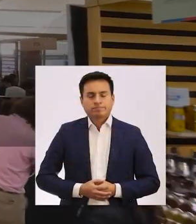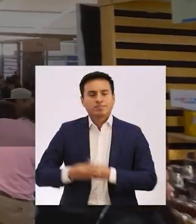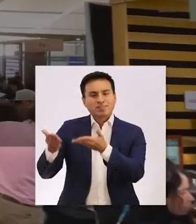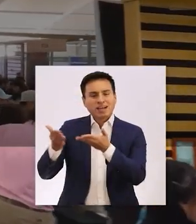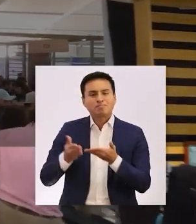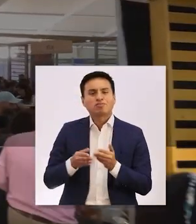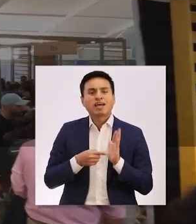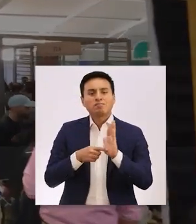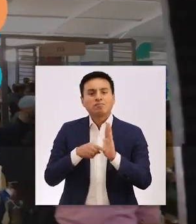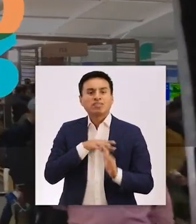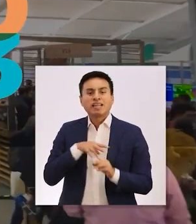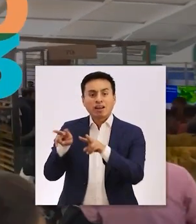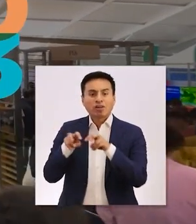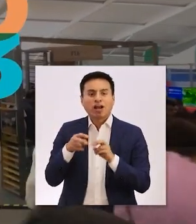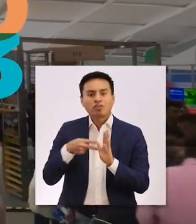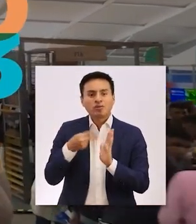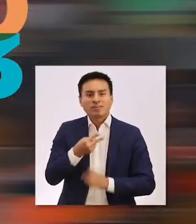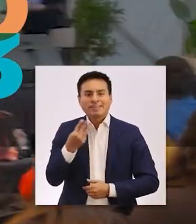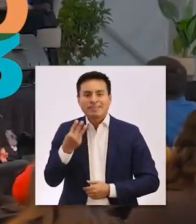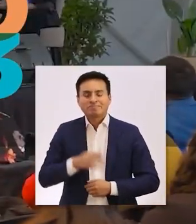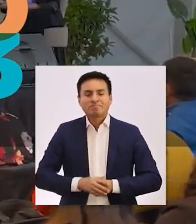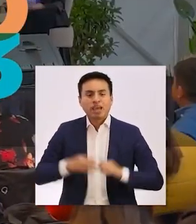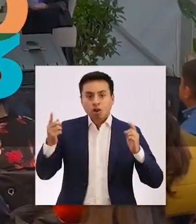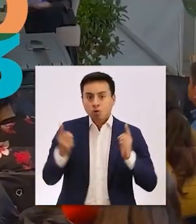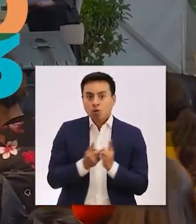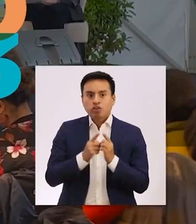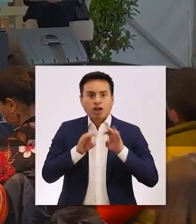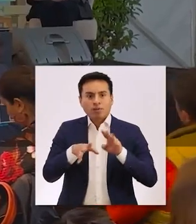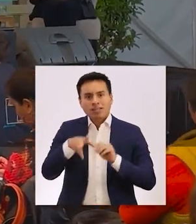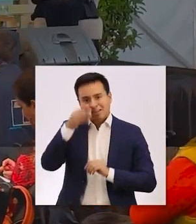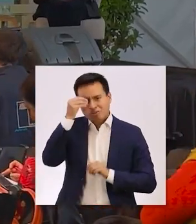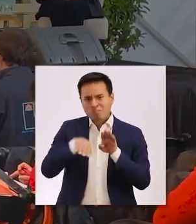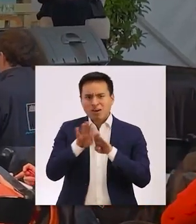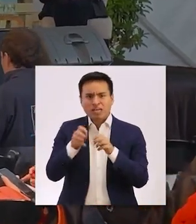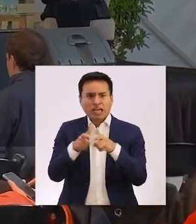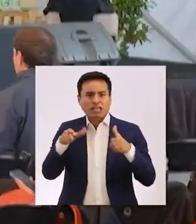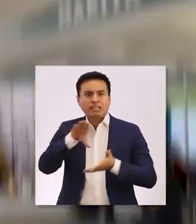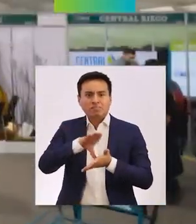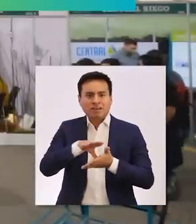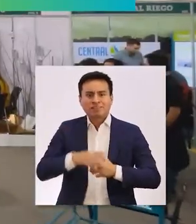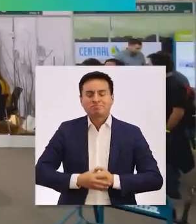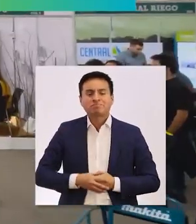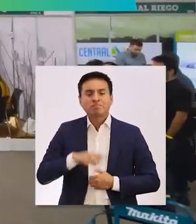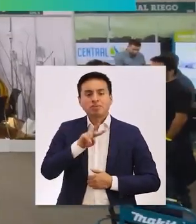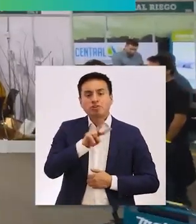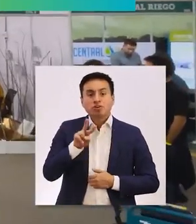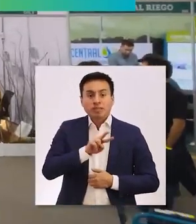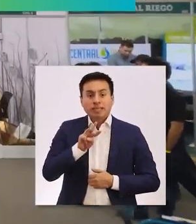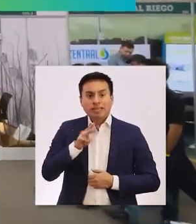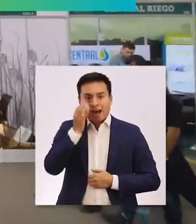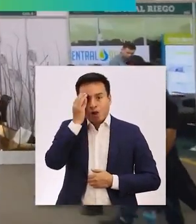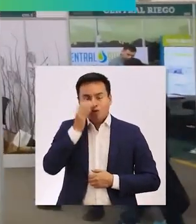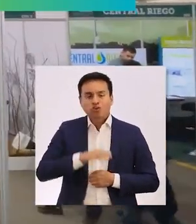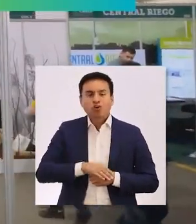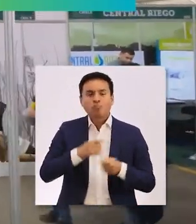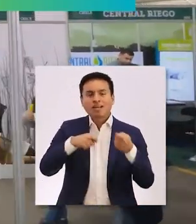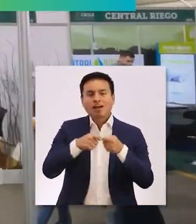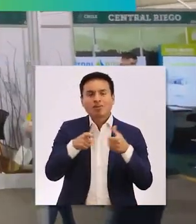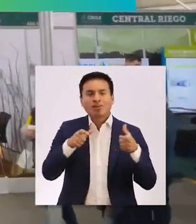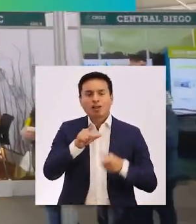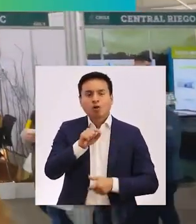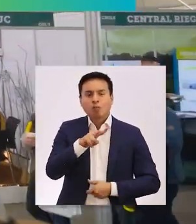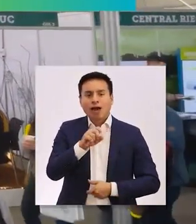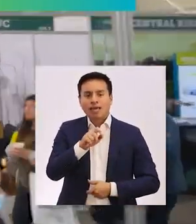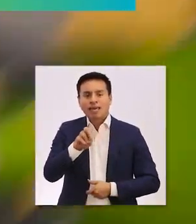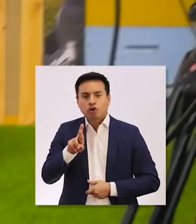Te invitamos a Expo Chile Agrícola 2023, el encuentro de capacitación más grande del país. 22 y 23 de agosto en el Mercado